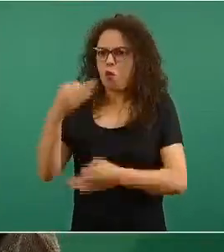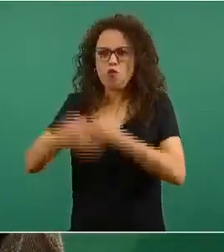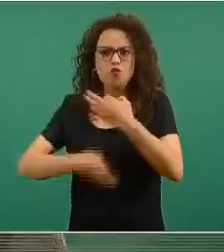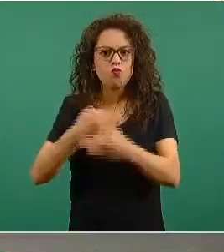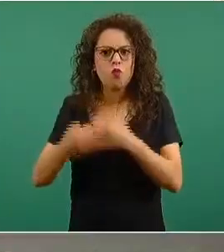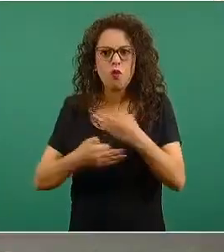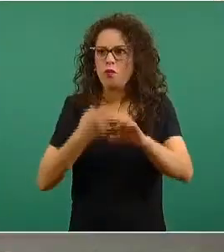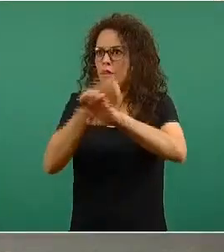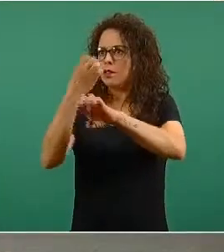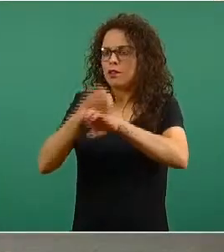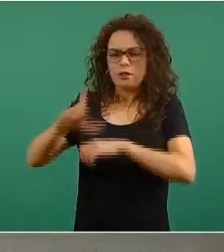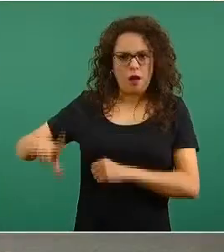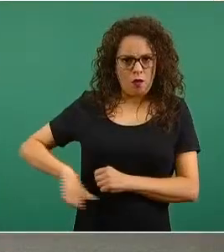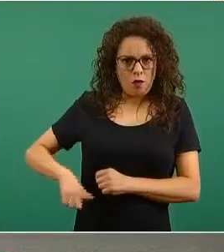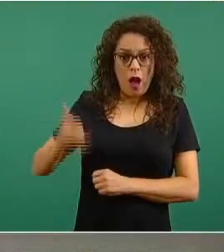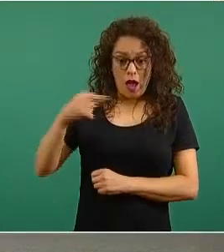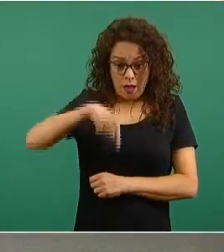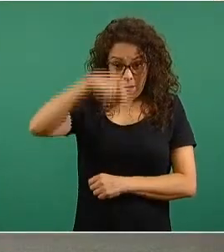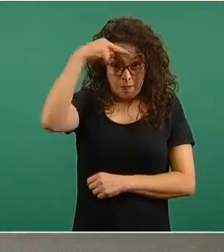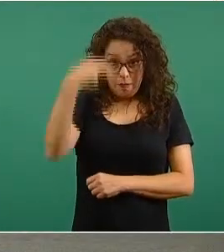estatales y el gobierno de México.